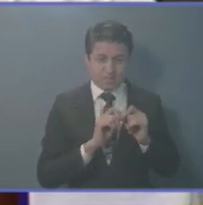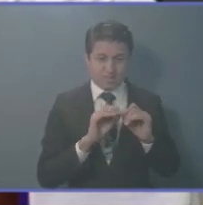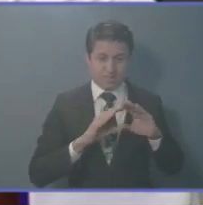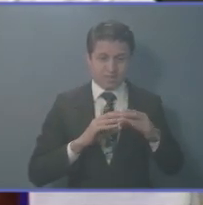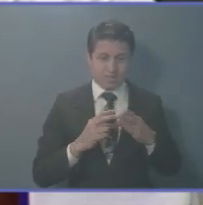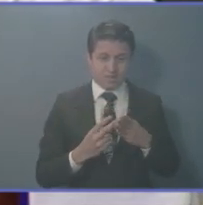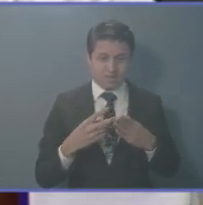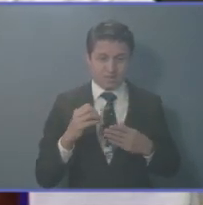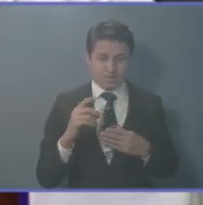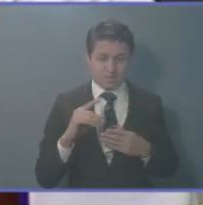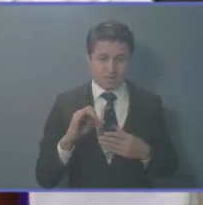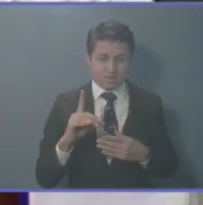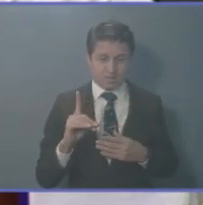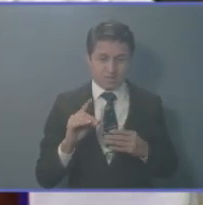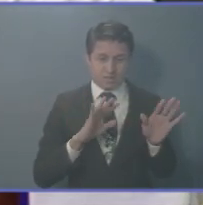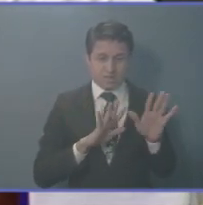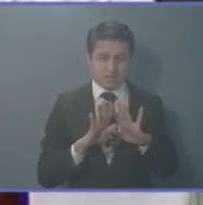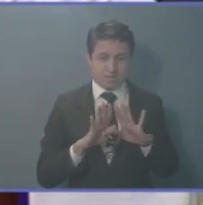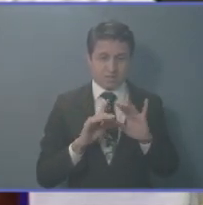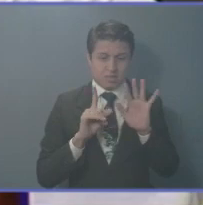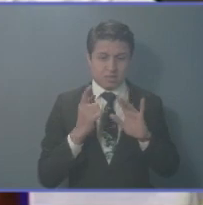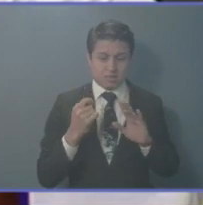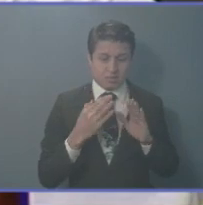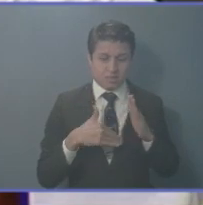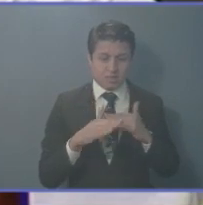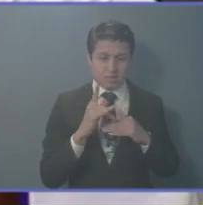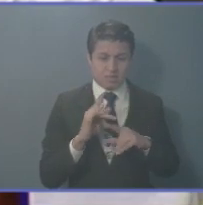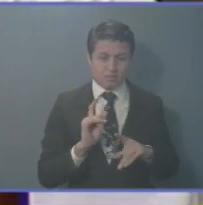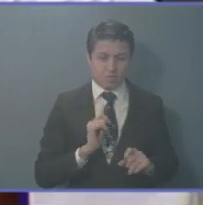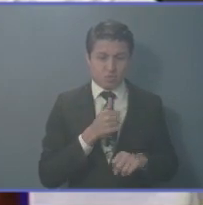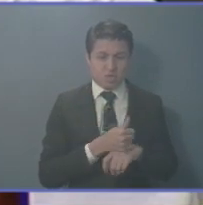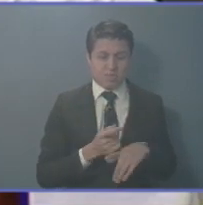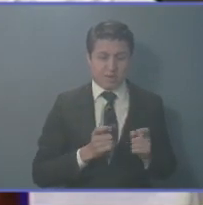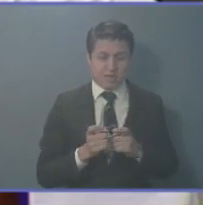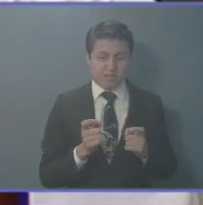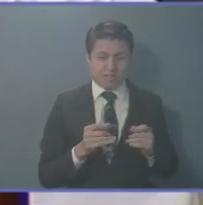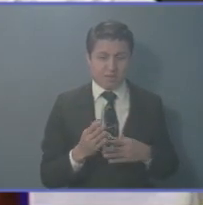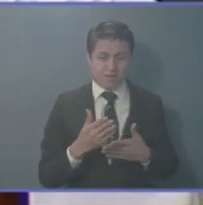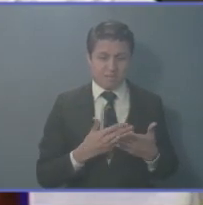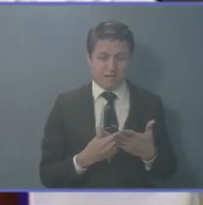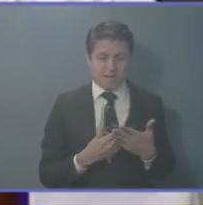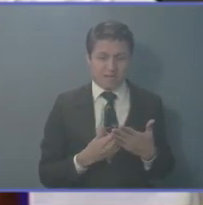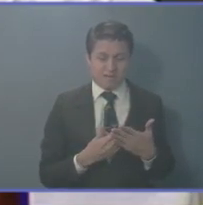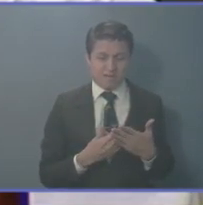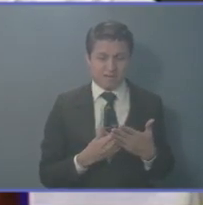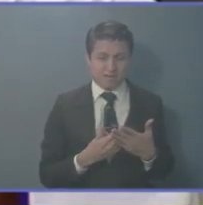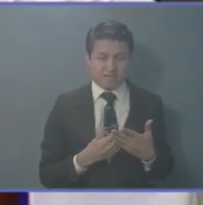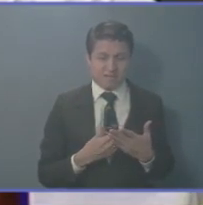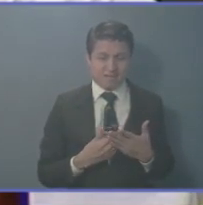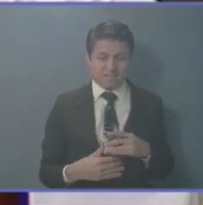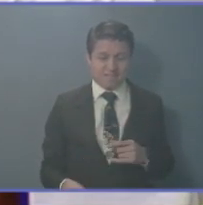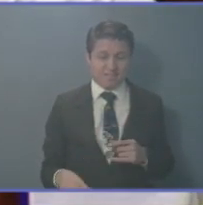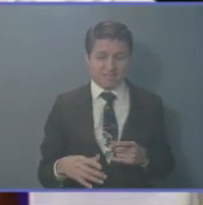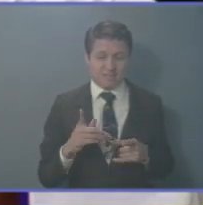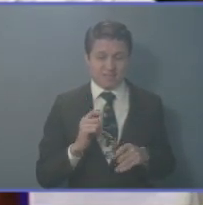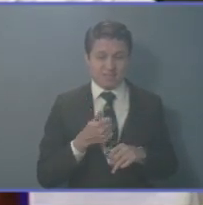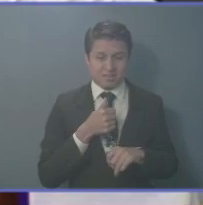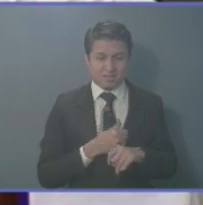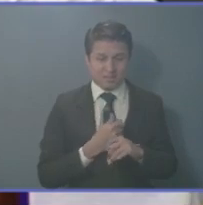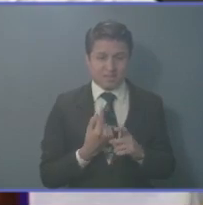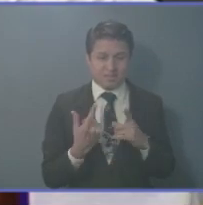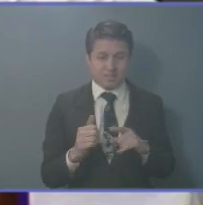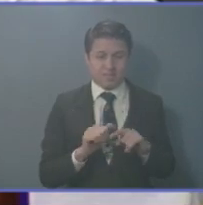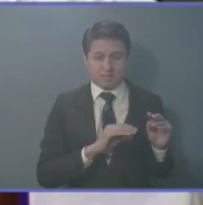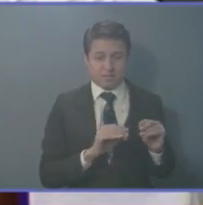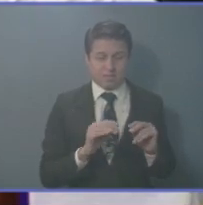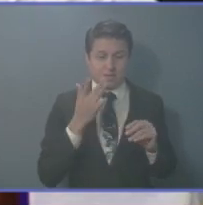deben permanecer al menos 6 días más en cuarentena controlada al volverse ellos nexos epidemiológicos, periodo durante el cual se les realizará